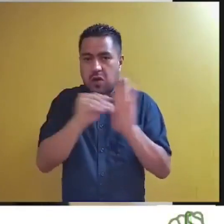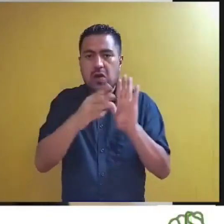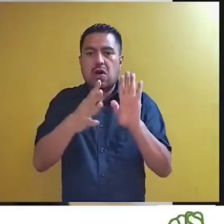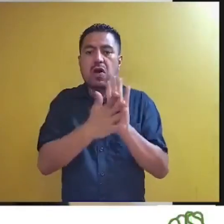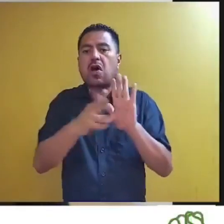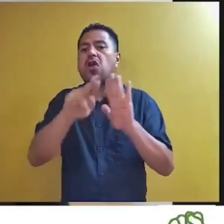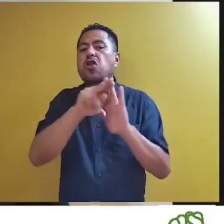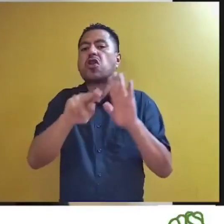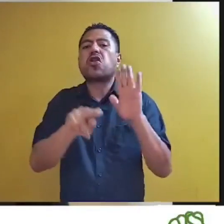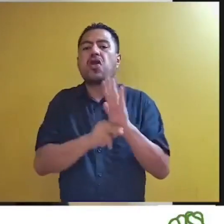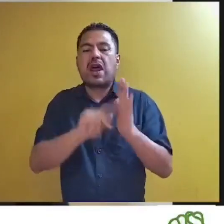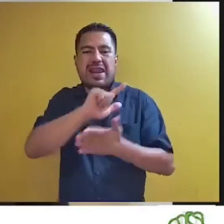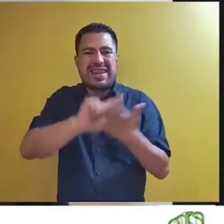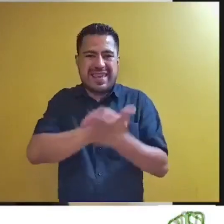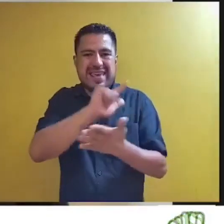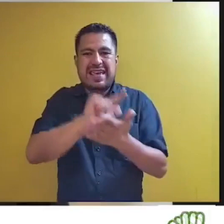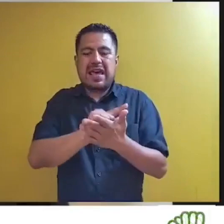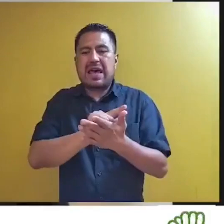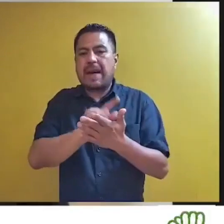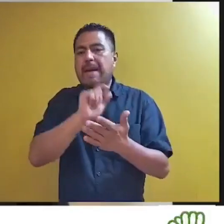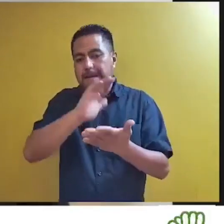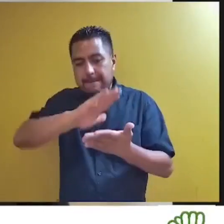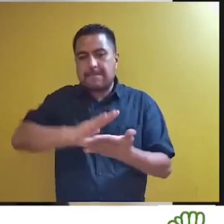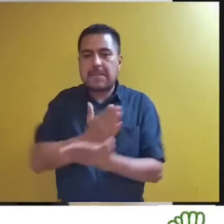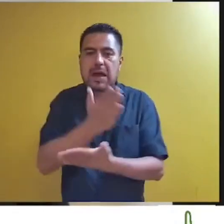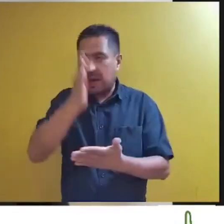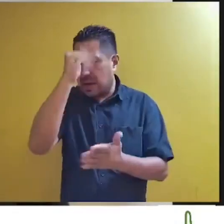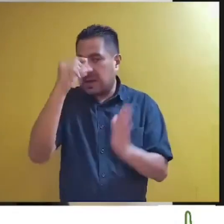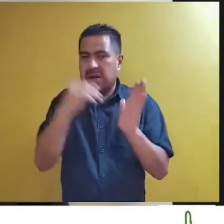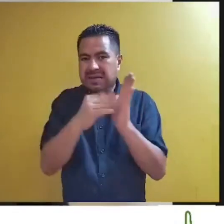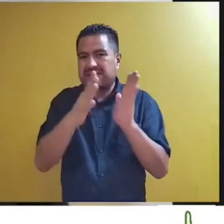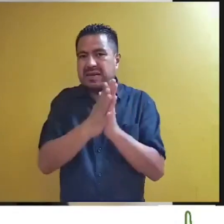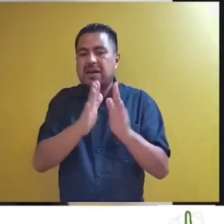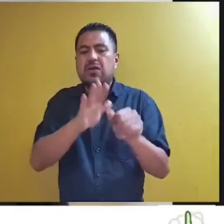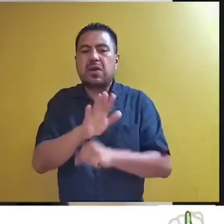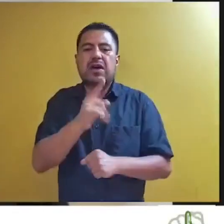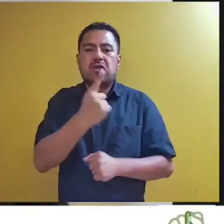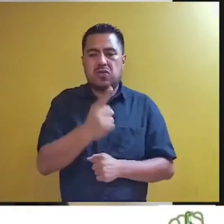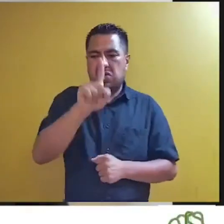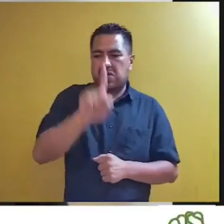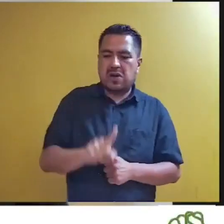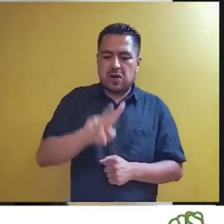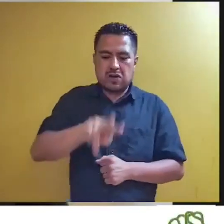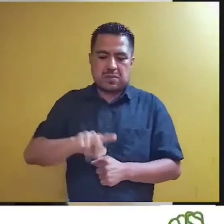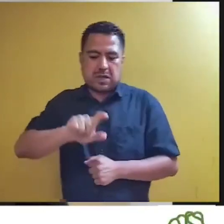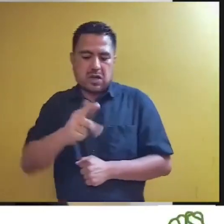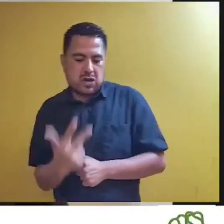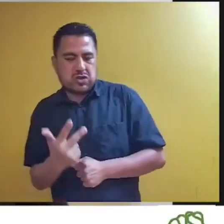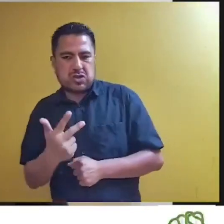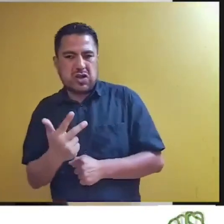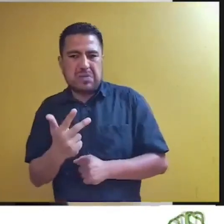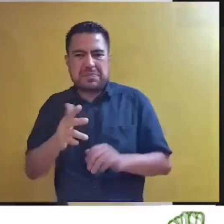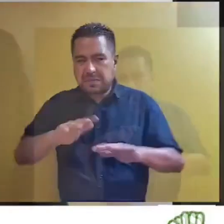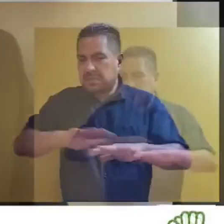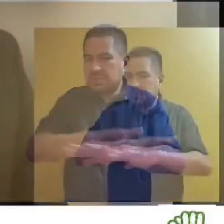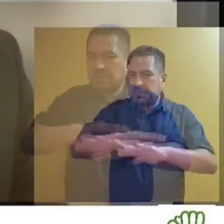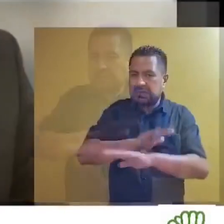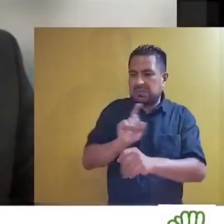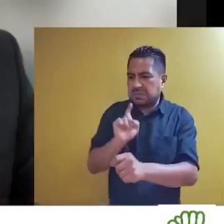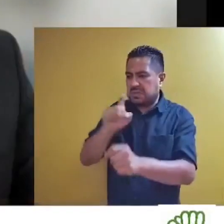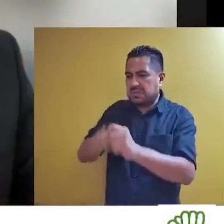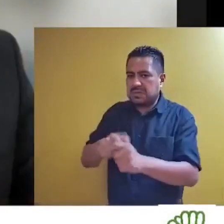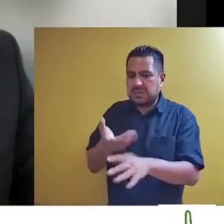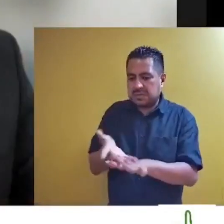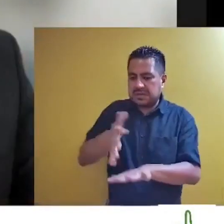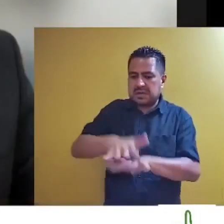constitucionales, convencionales y legales, lo que además es acorde a la tesis 1/2008 de rubro, cambio de adscripción de